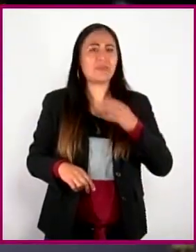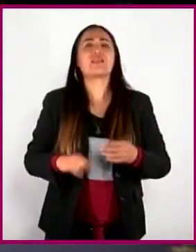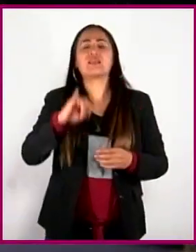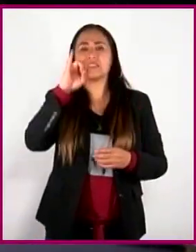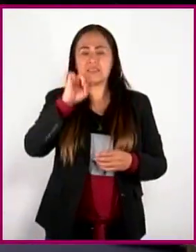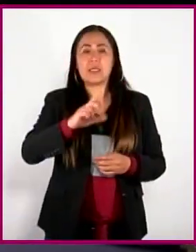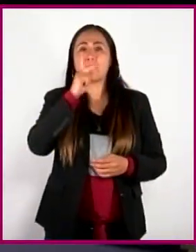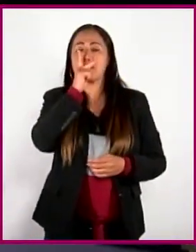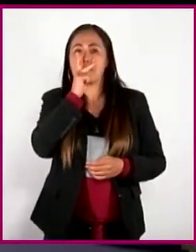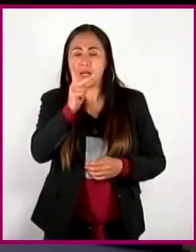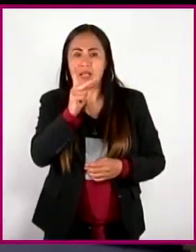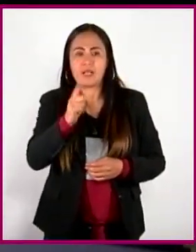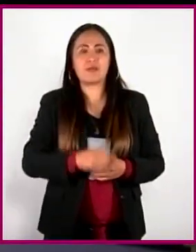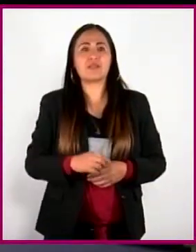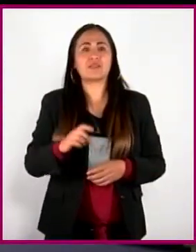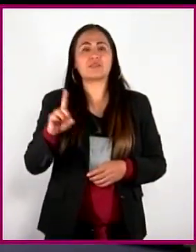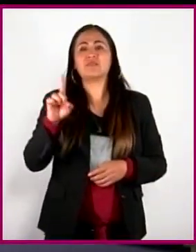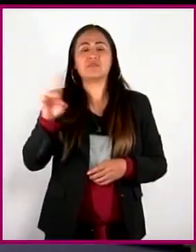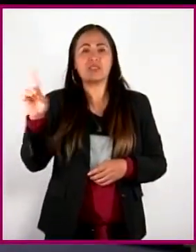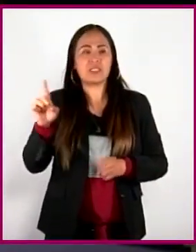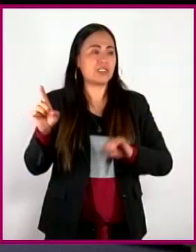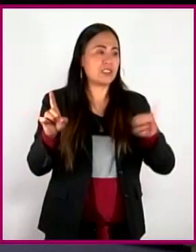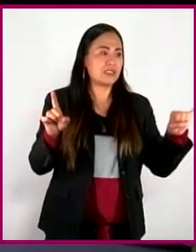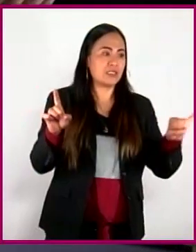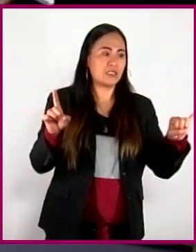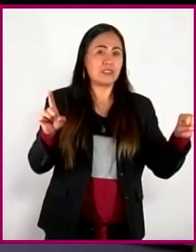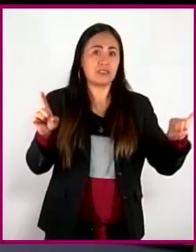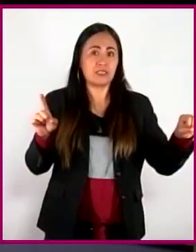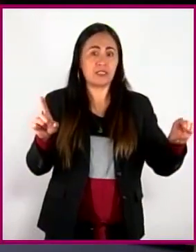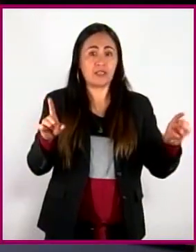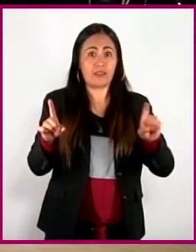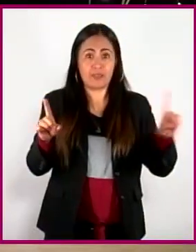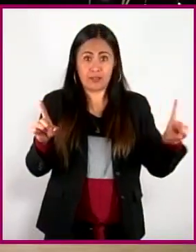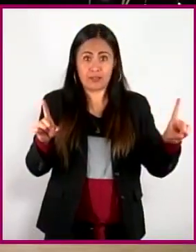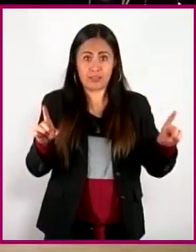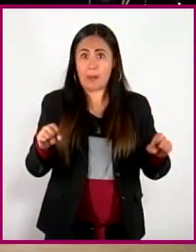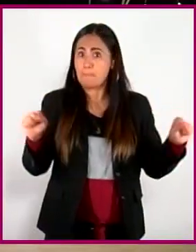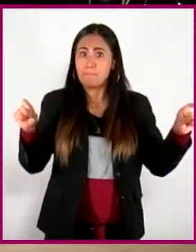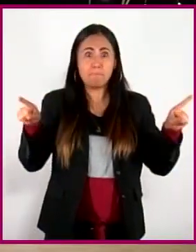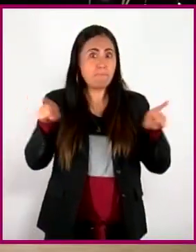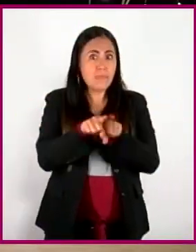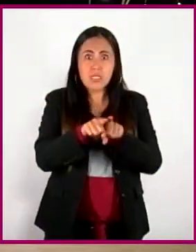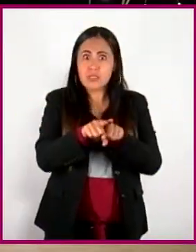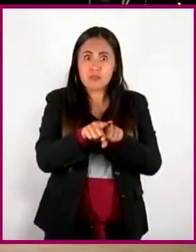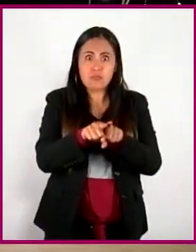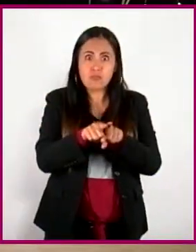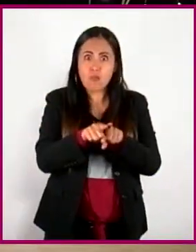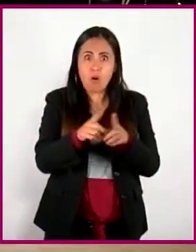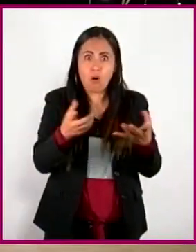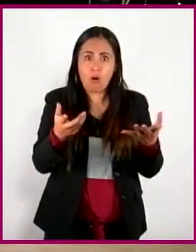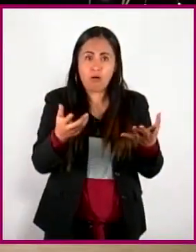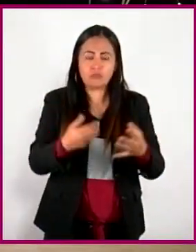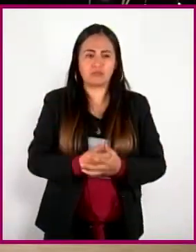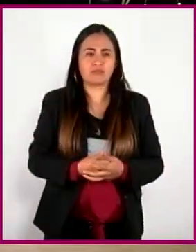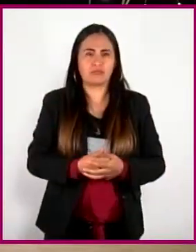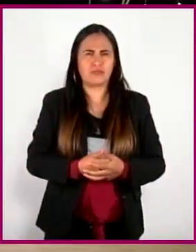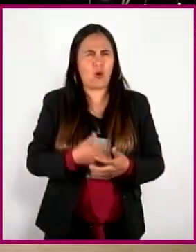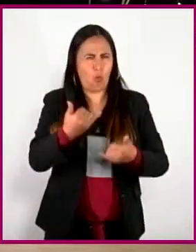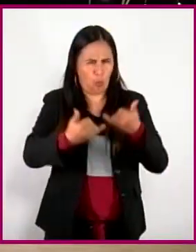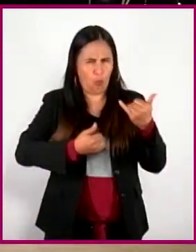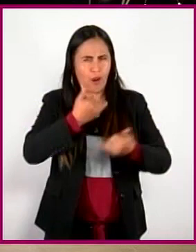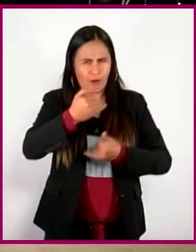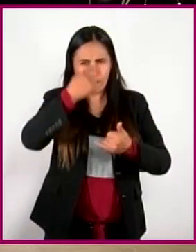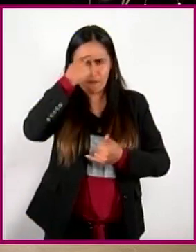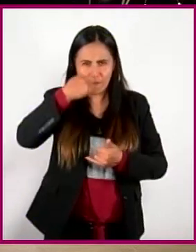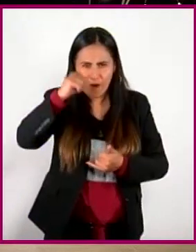las palabras, si las lees de izquierda a derecha o de derecha a izquierda, significan lo mismo. Exacto. Bueno, creo que no era un juego así como que tan sencillo,